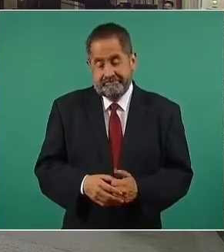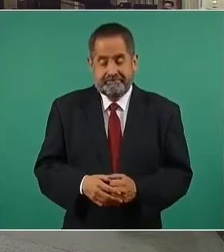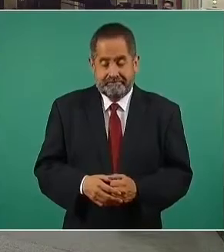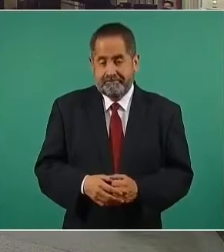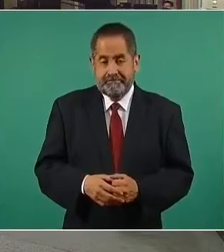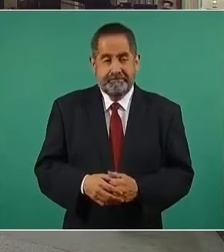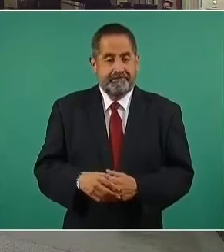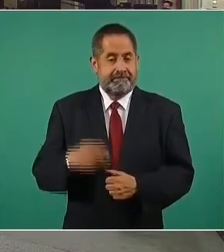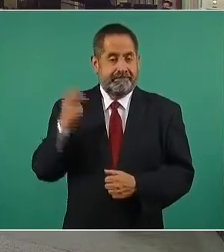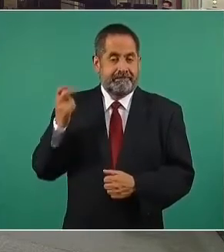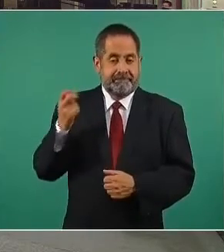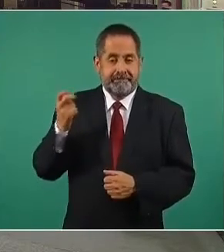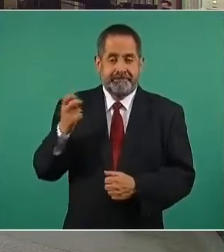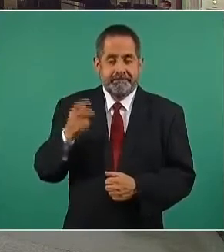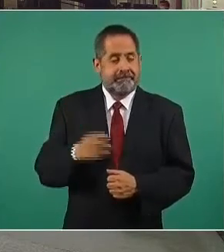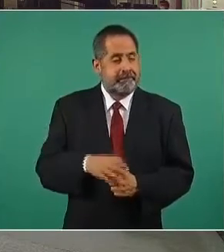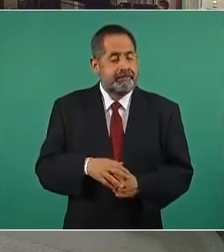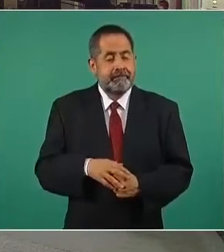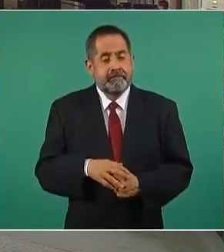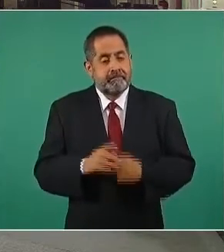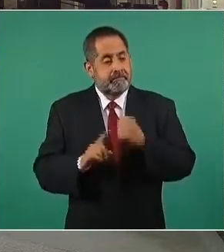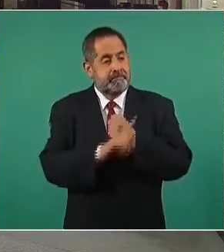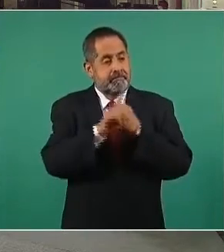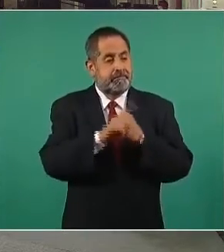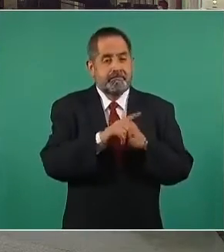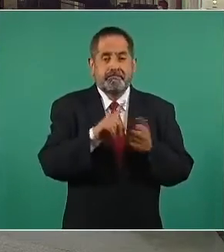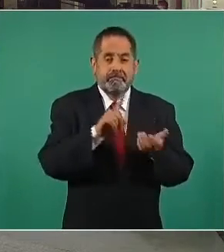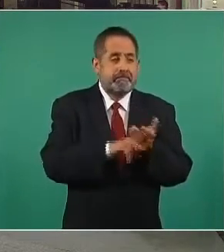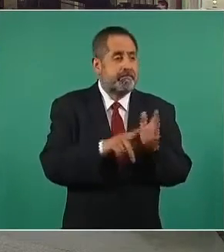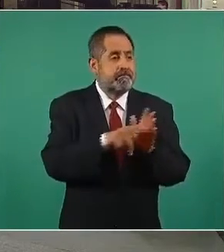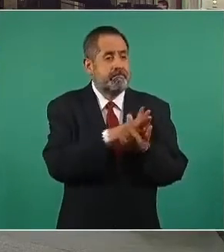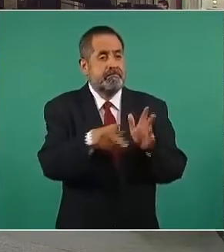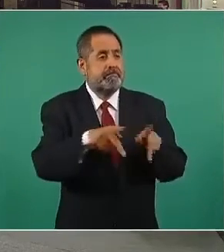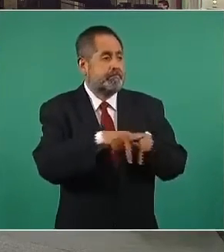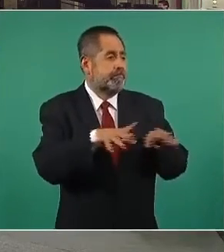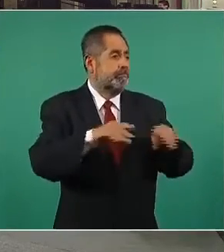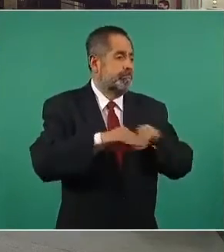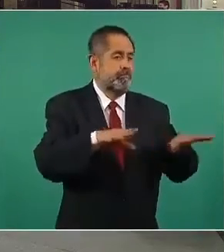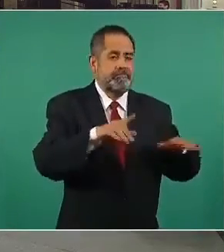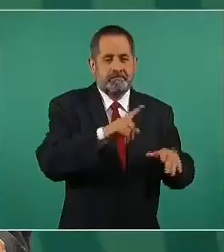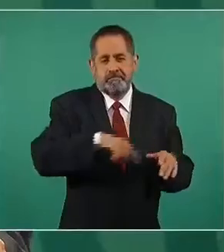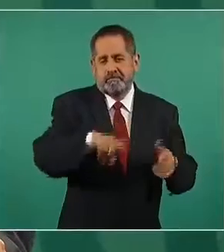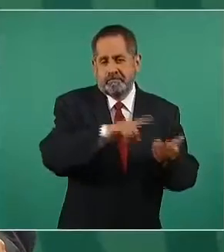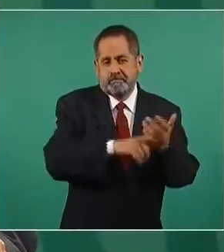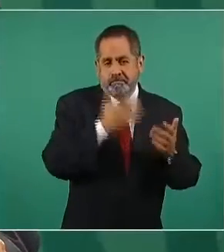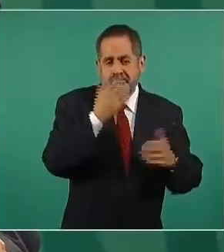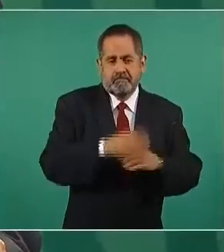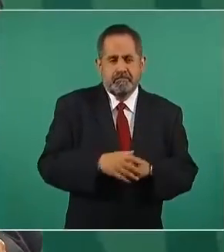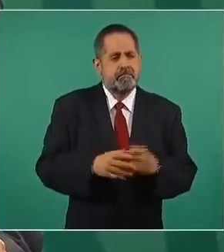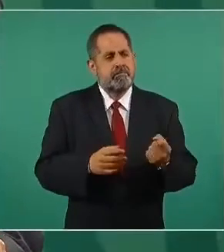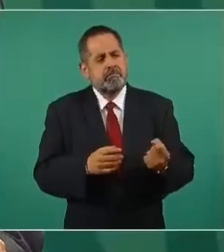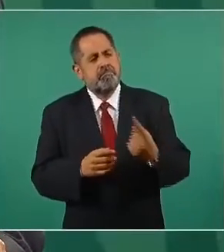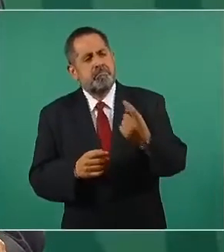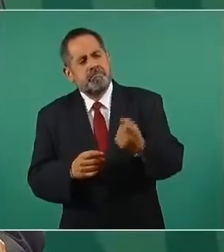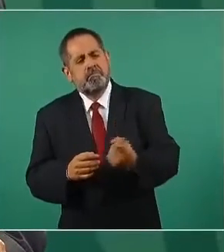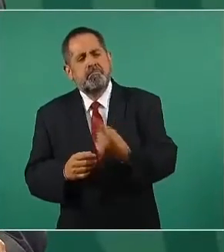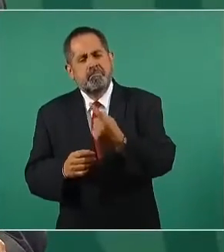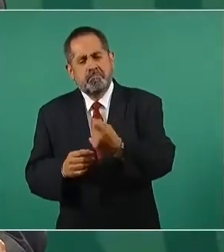este es el problema en los medios de información convencionales, con honrosas